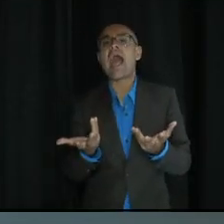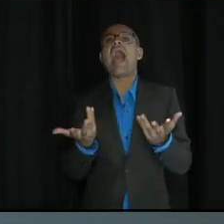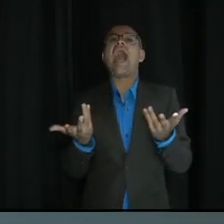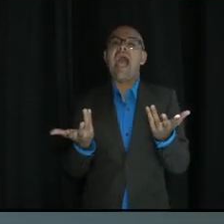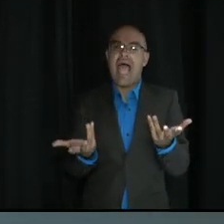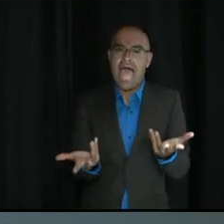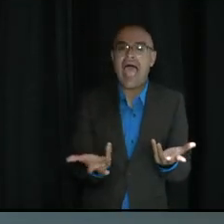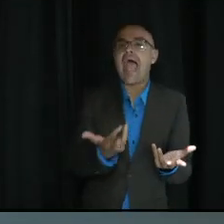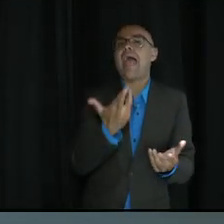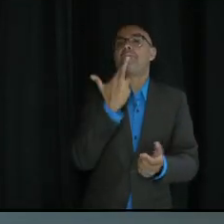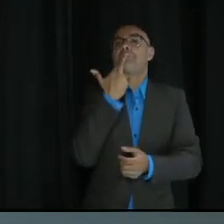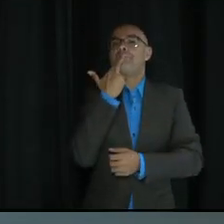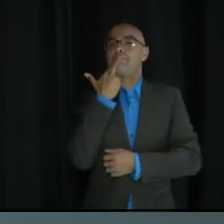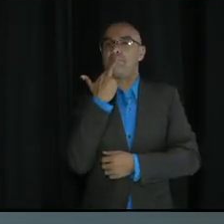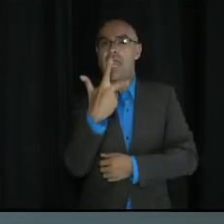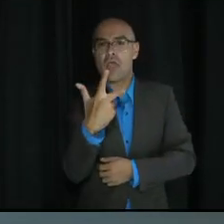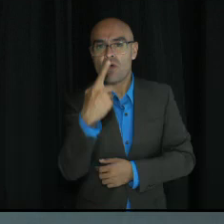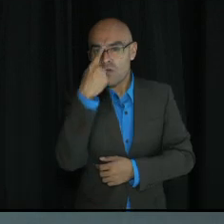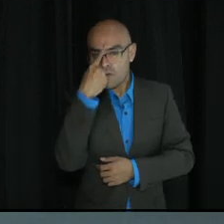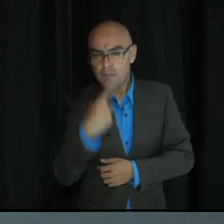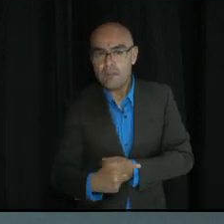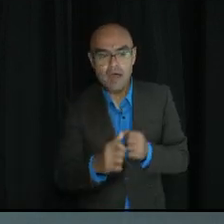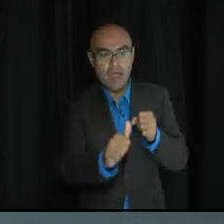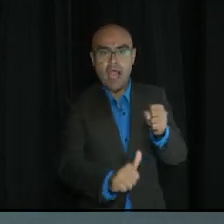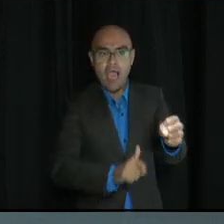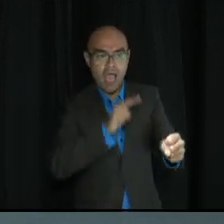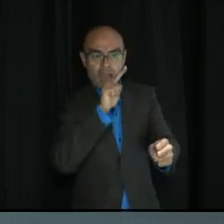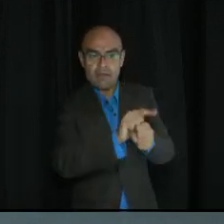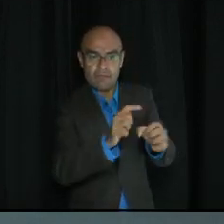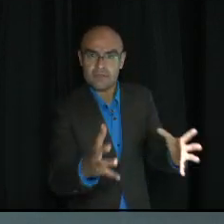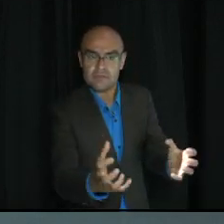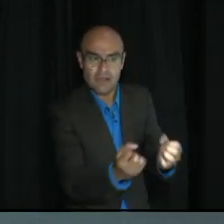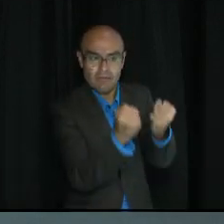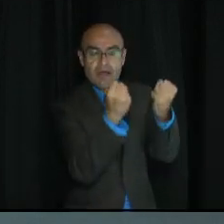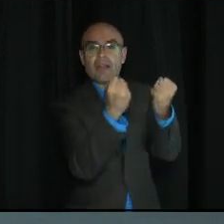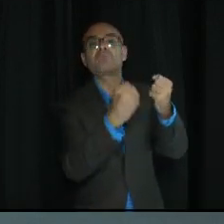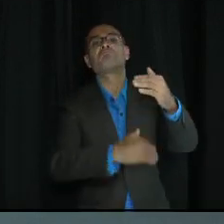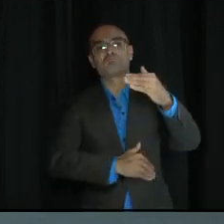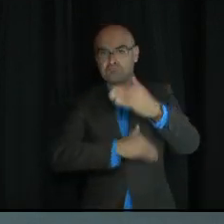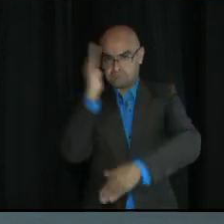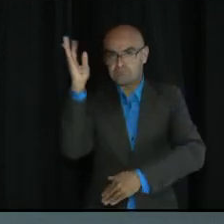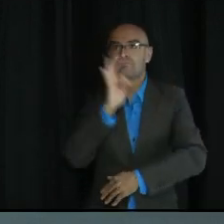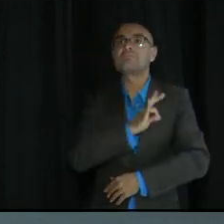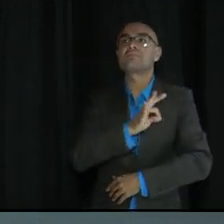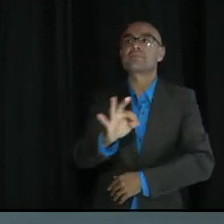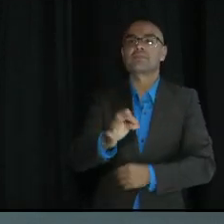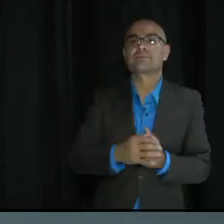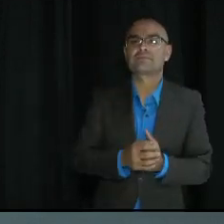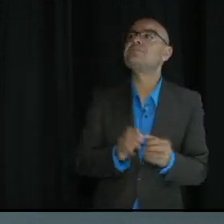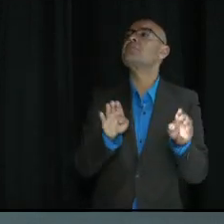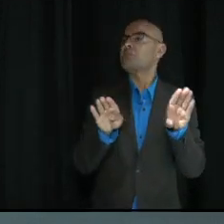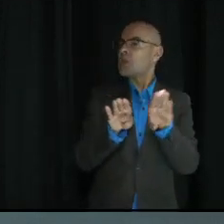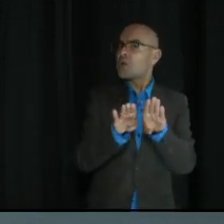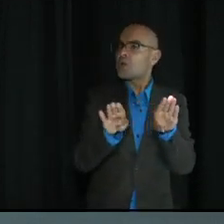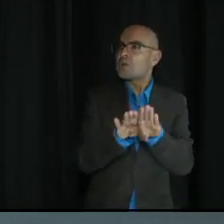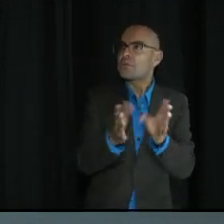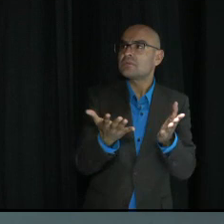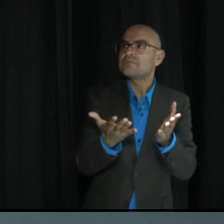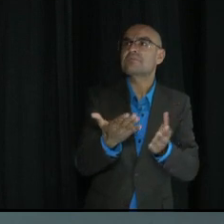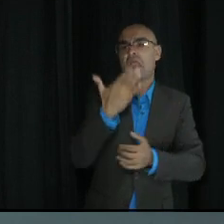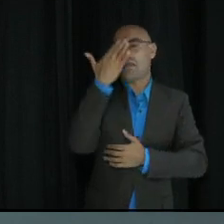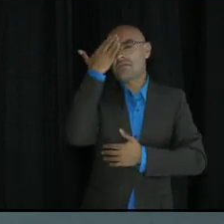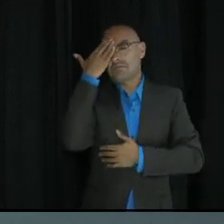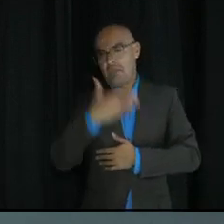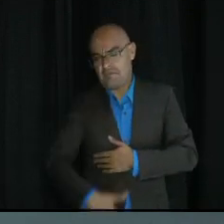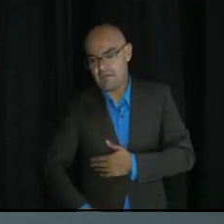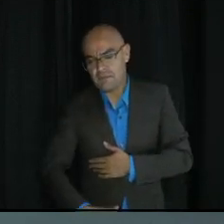se va a efectivizar de que la misma tenga un éxito. ¿En qué sentido? Pues lógicamente en